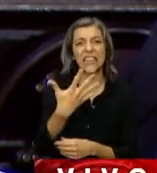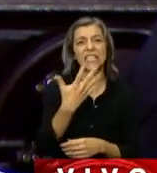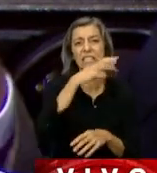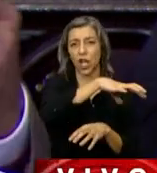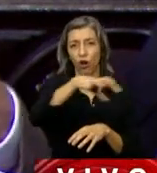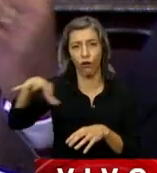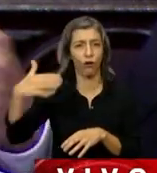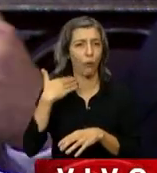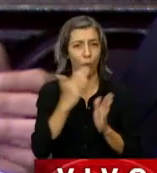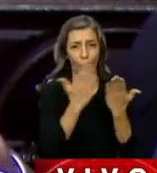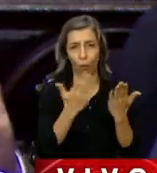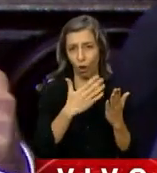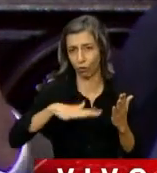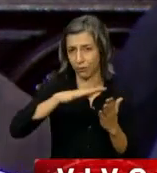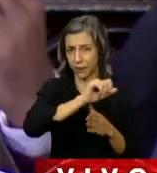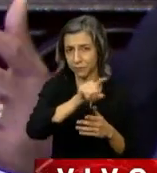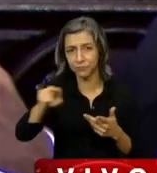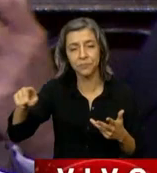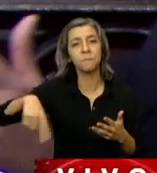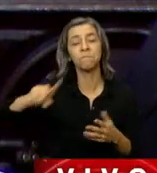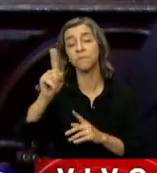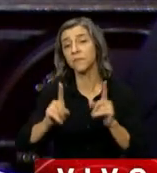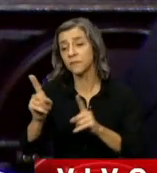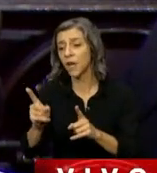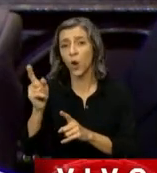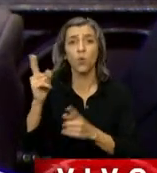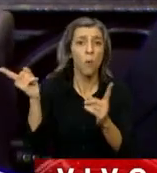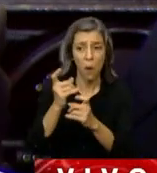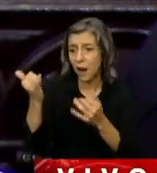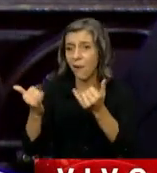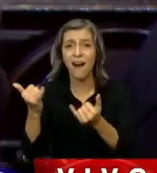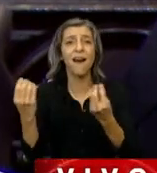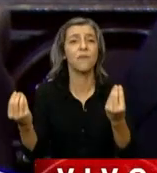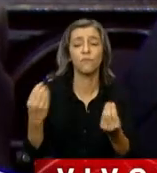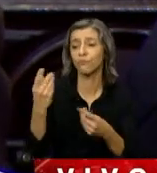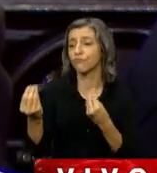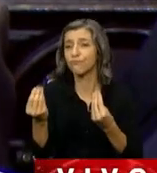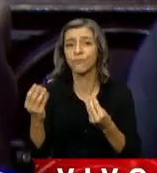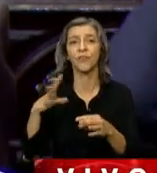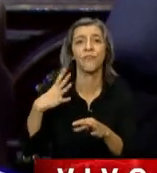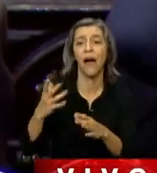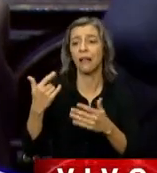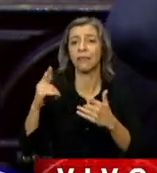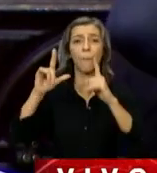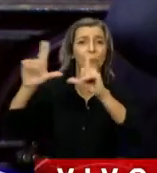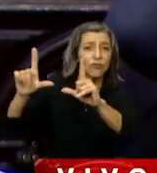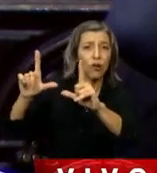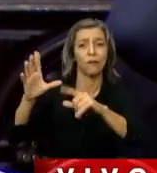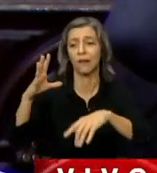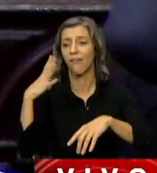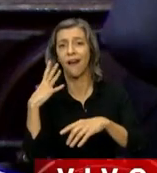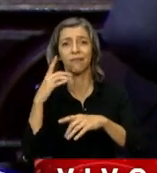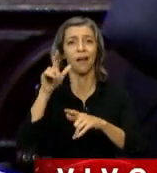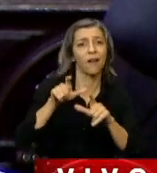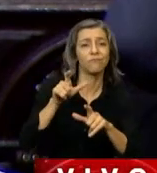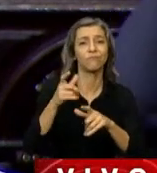contenidas en CONAVIP por problemas registrales, de personería, donde uno tiene que apoyar e impulsar para que se regularicen y